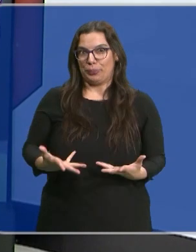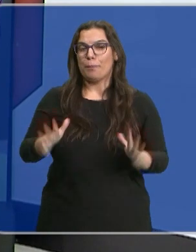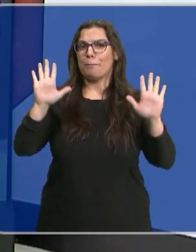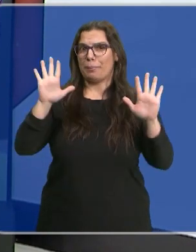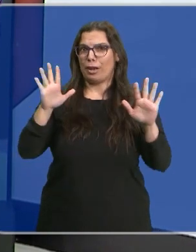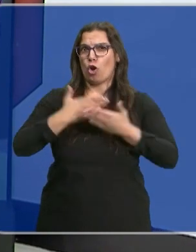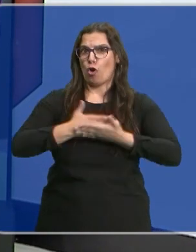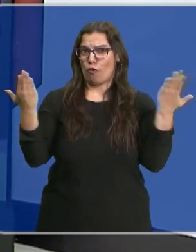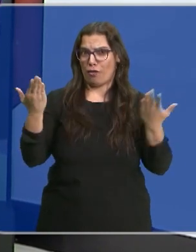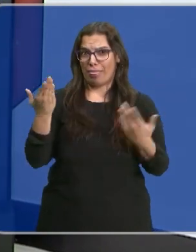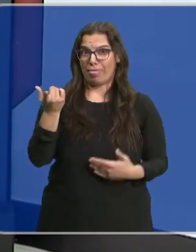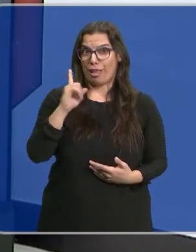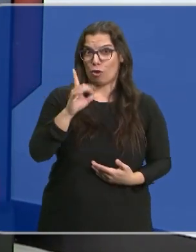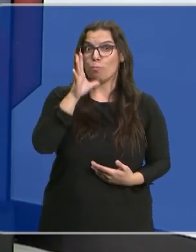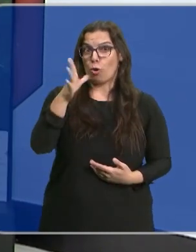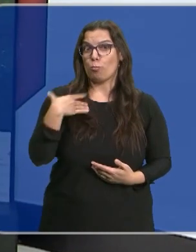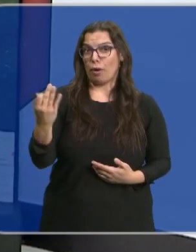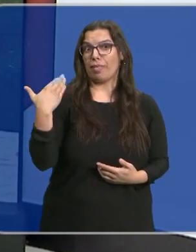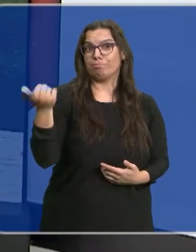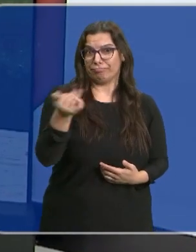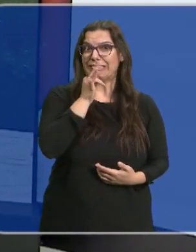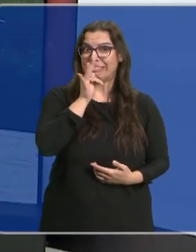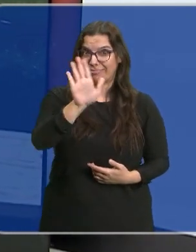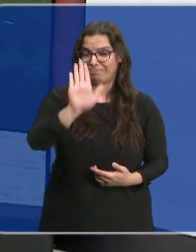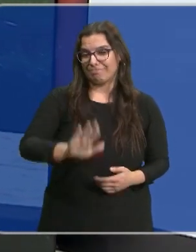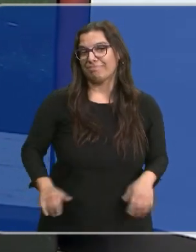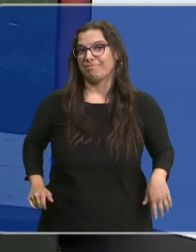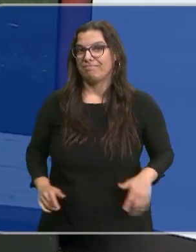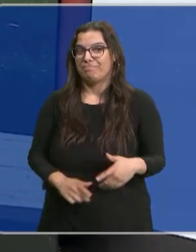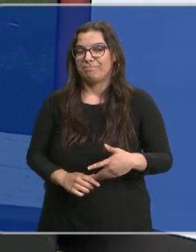se confíen porque todavía pueden llamarnos. Roberto Caubilla.